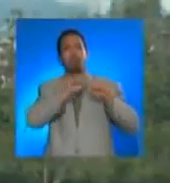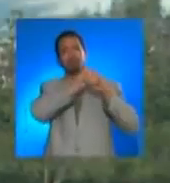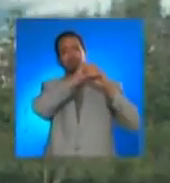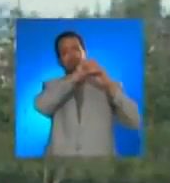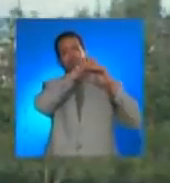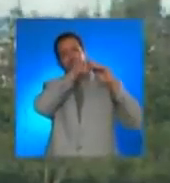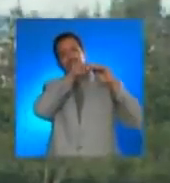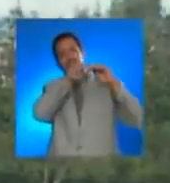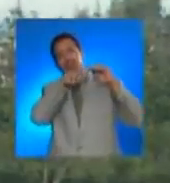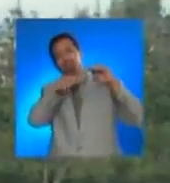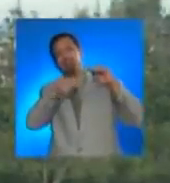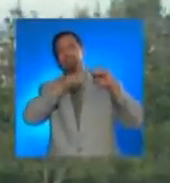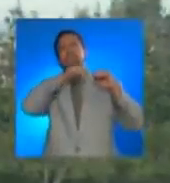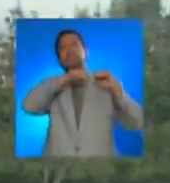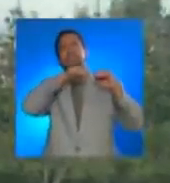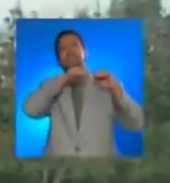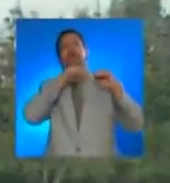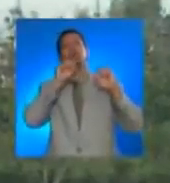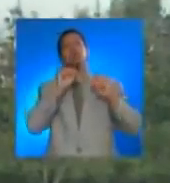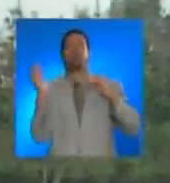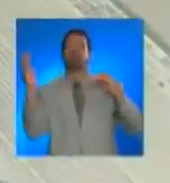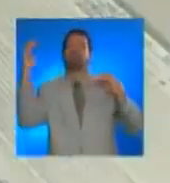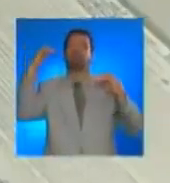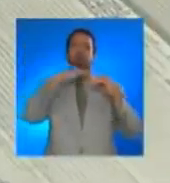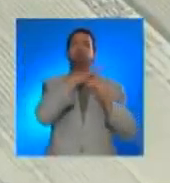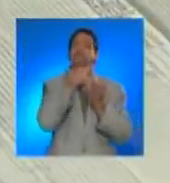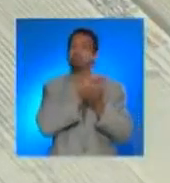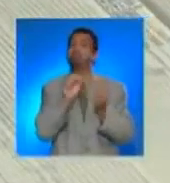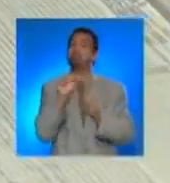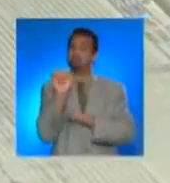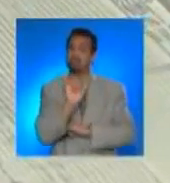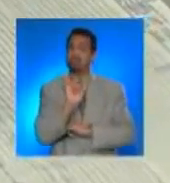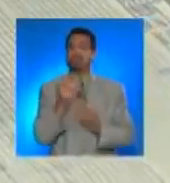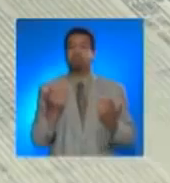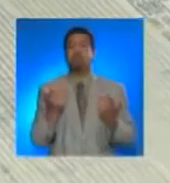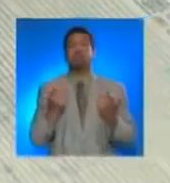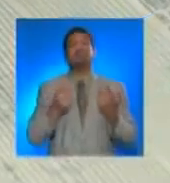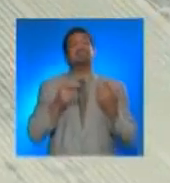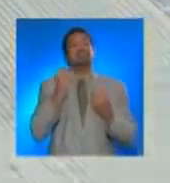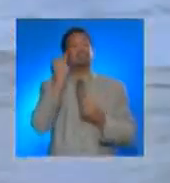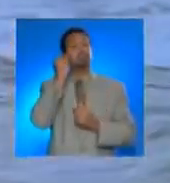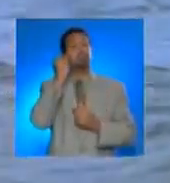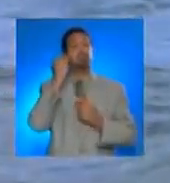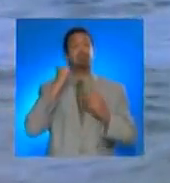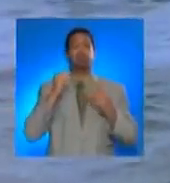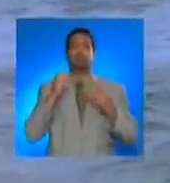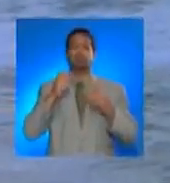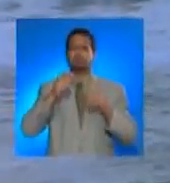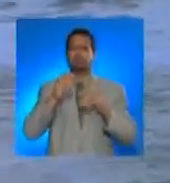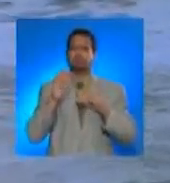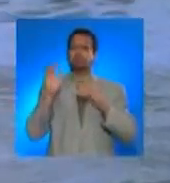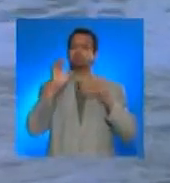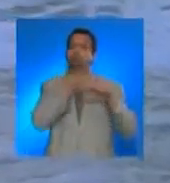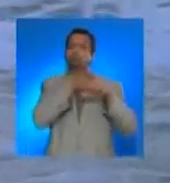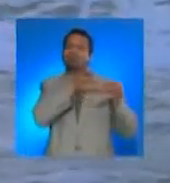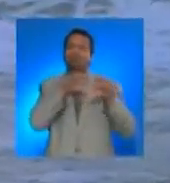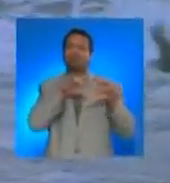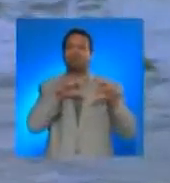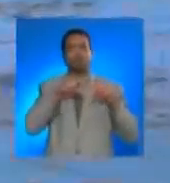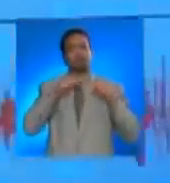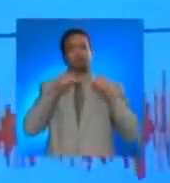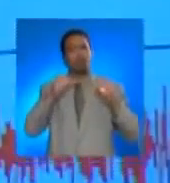tsunami, la falla de este debe estar localizada debajo del mar o al menos una parte de ella. En general, la